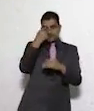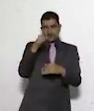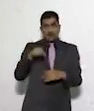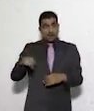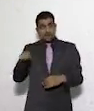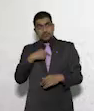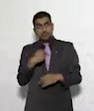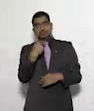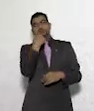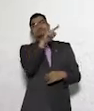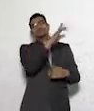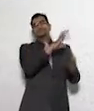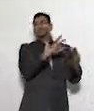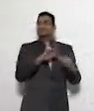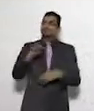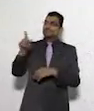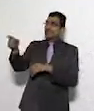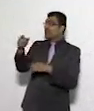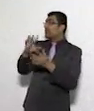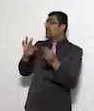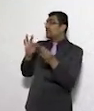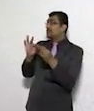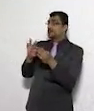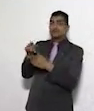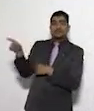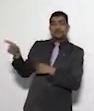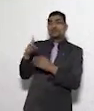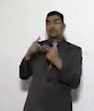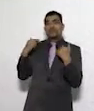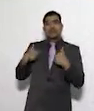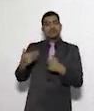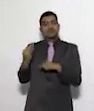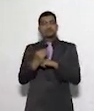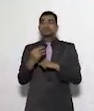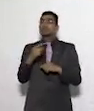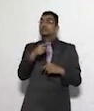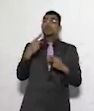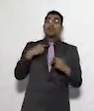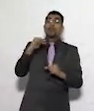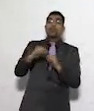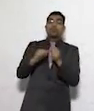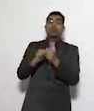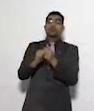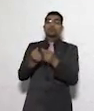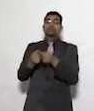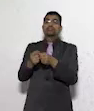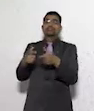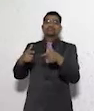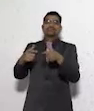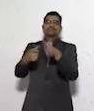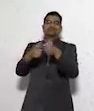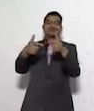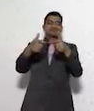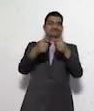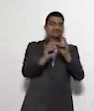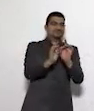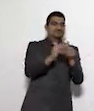los derechos humanos y la sociedad civil responde cada vez con mayor energía ante